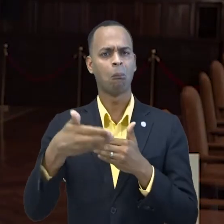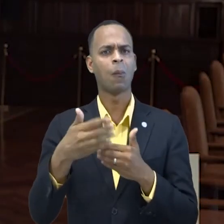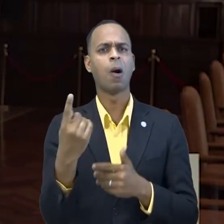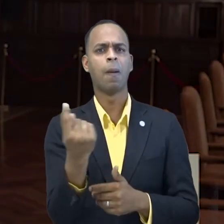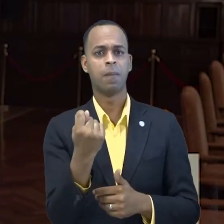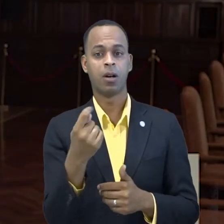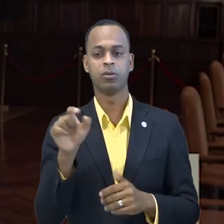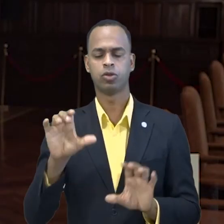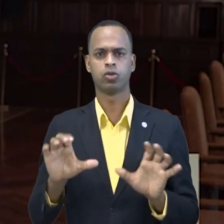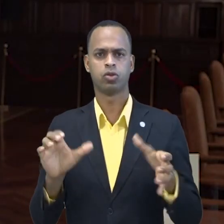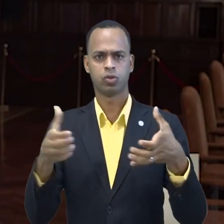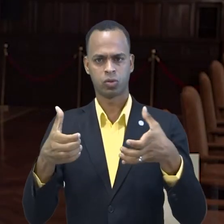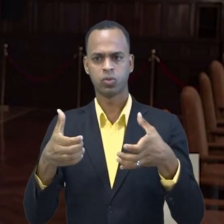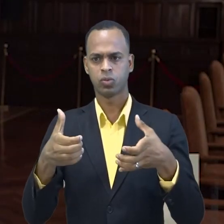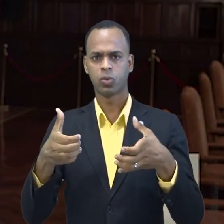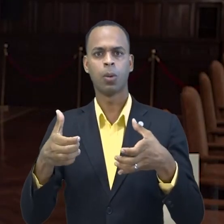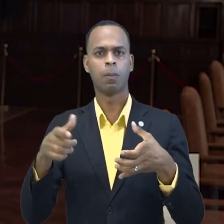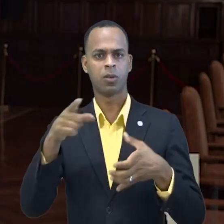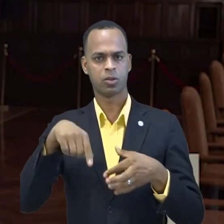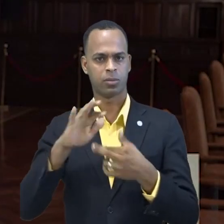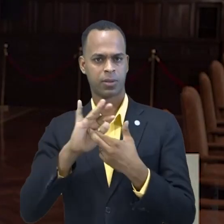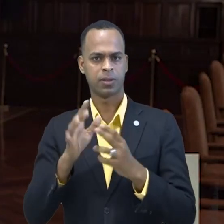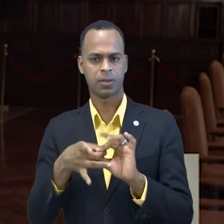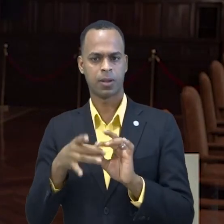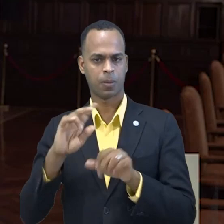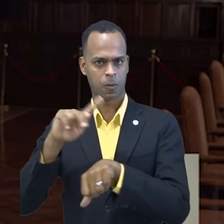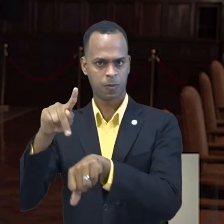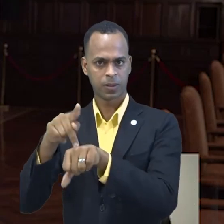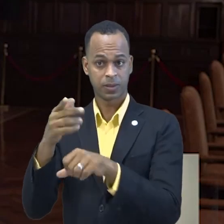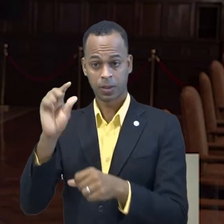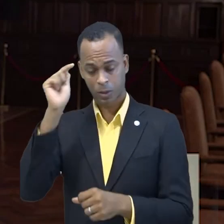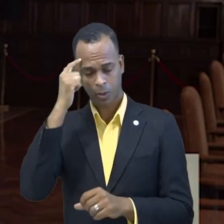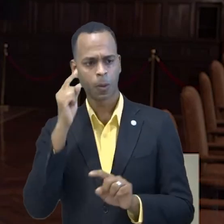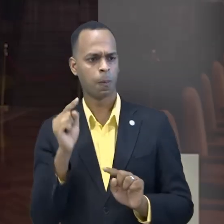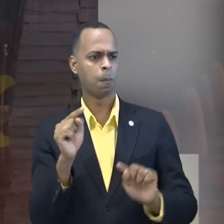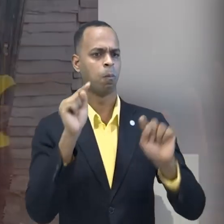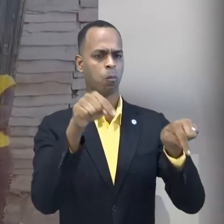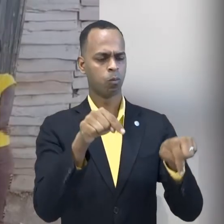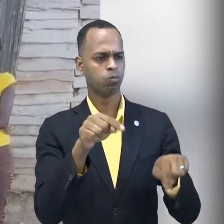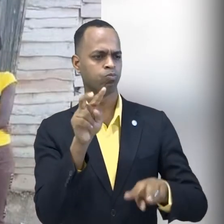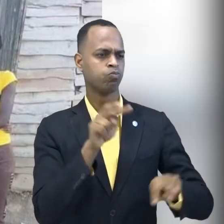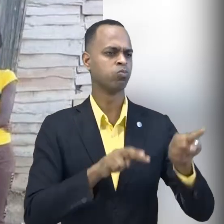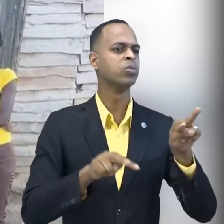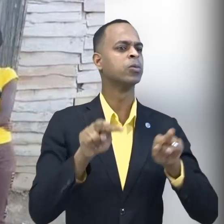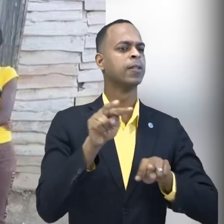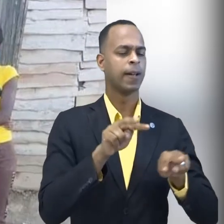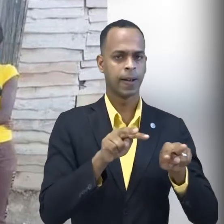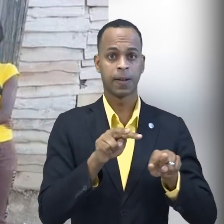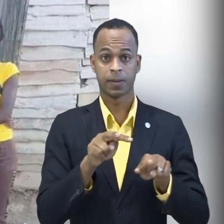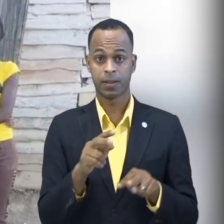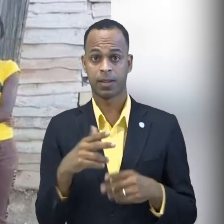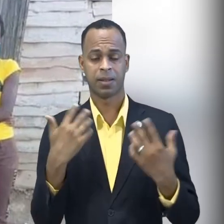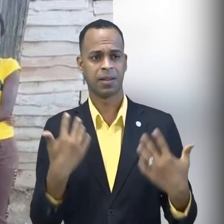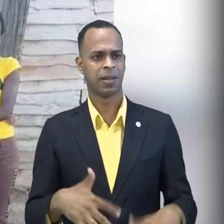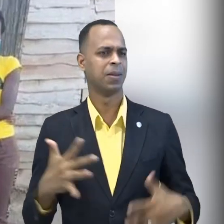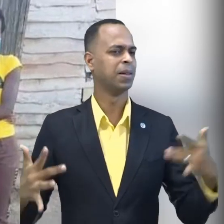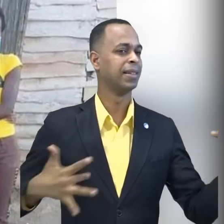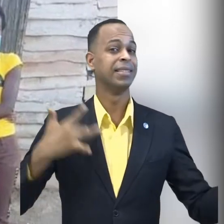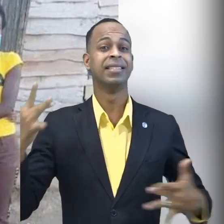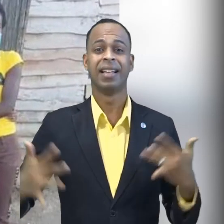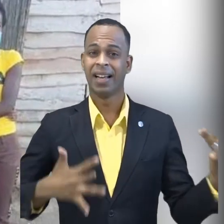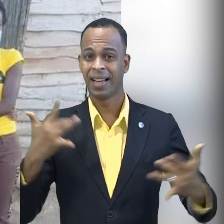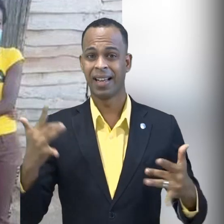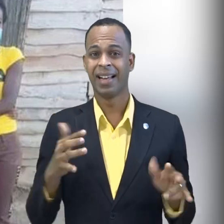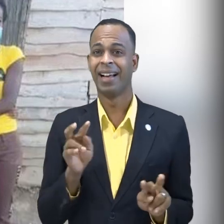esperar. En la mañana siguiente, representantes provinciales del gobierno acudieron a la casa de Scarlett y su madre Carolina Llena, quienes